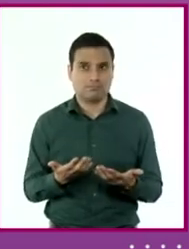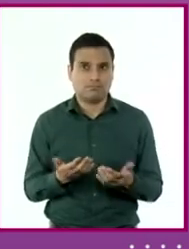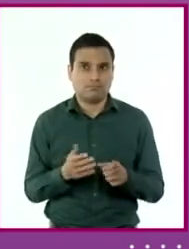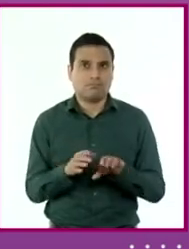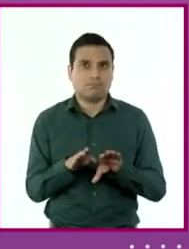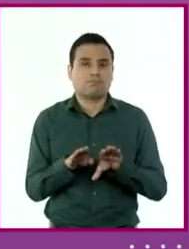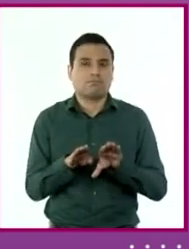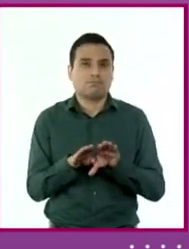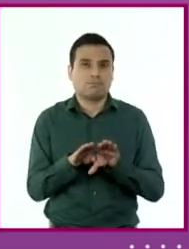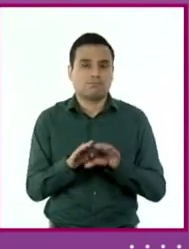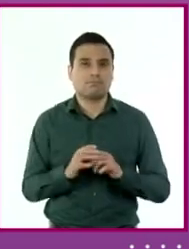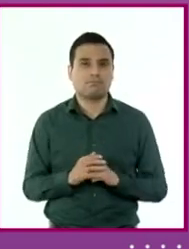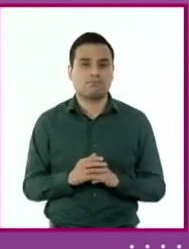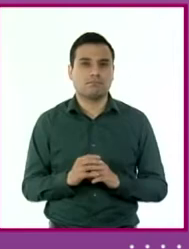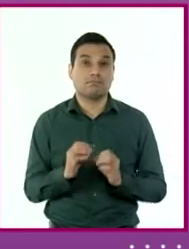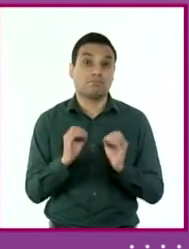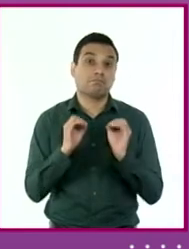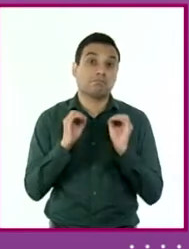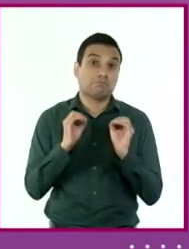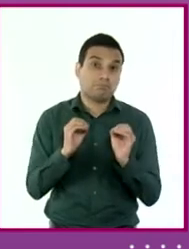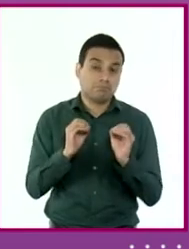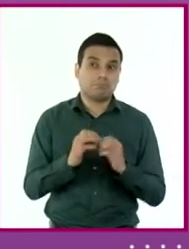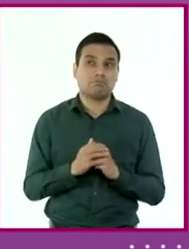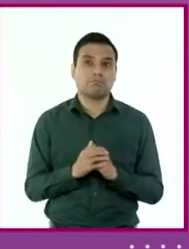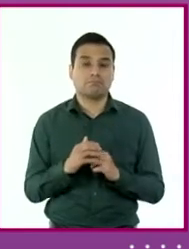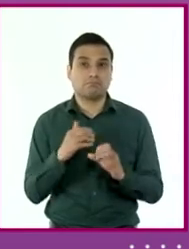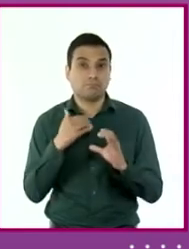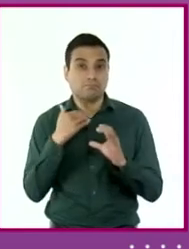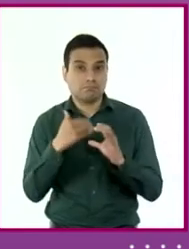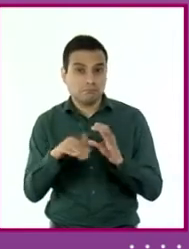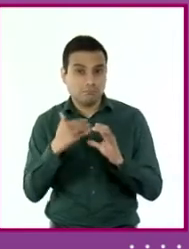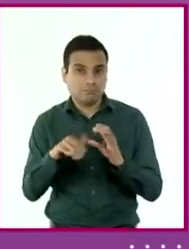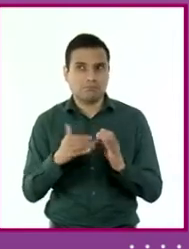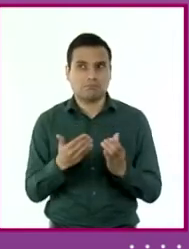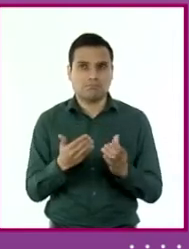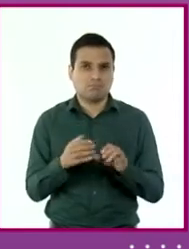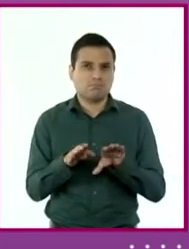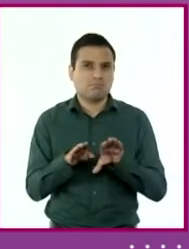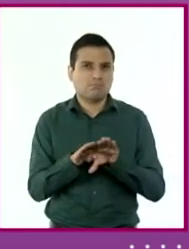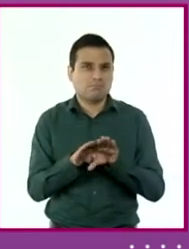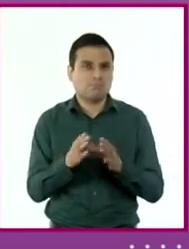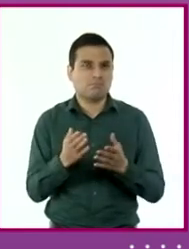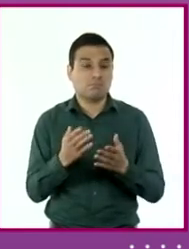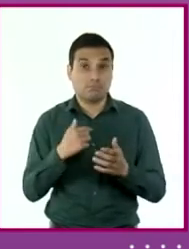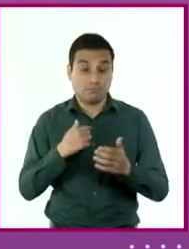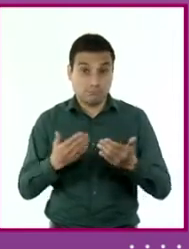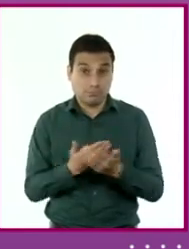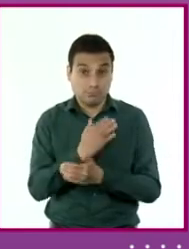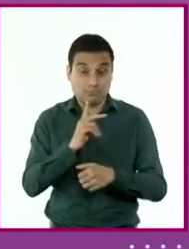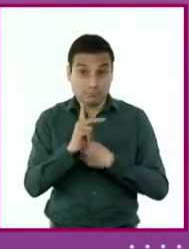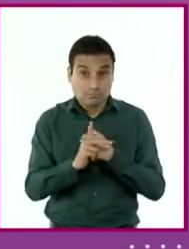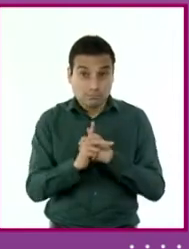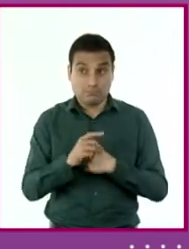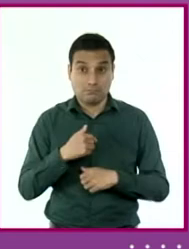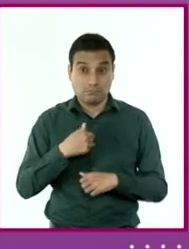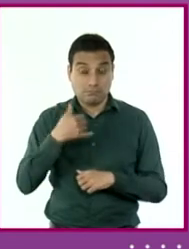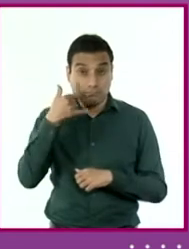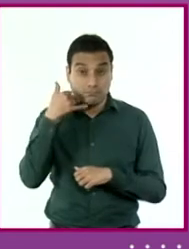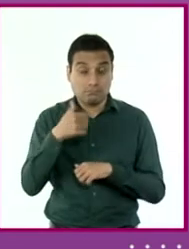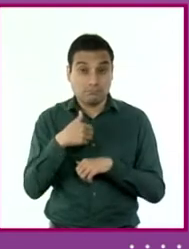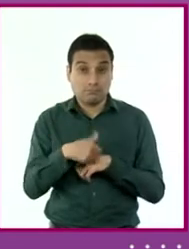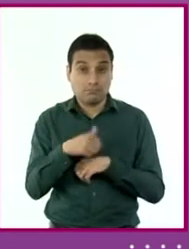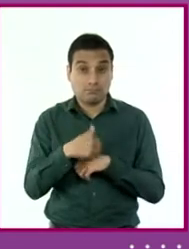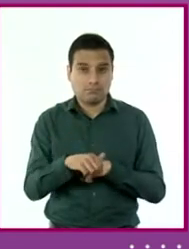¿O les doy primero mi correo electrónico? ¿Mi nacionalidad? ¿Mi número